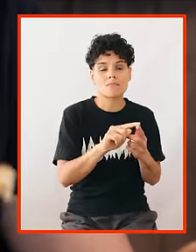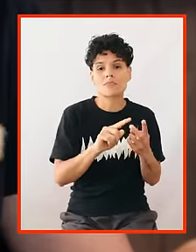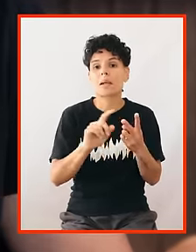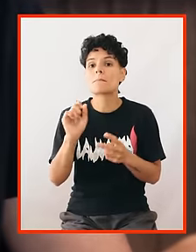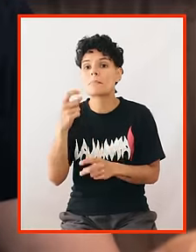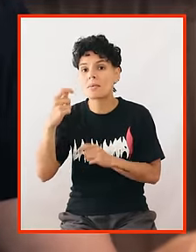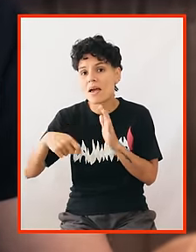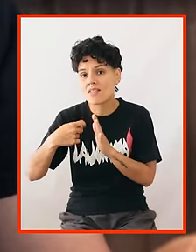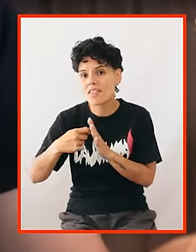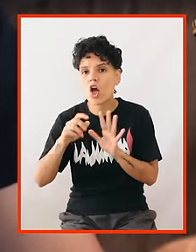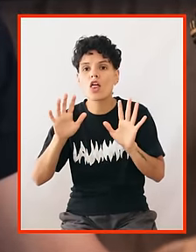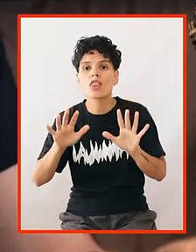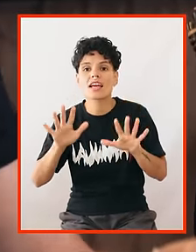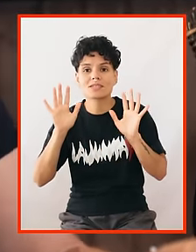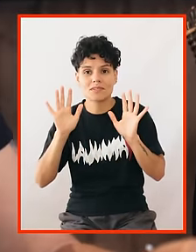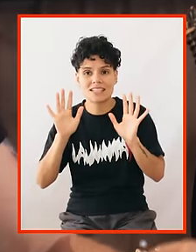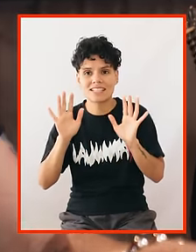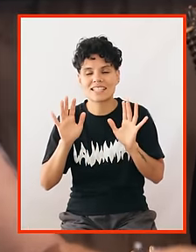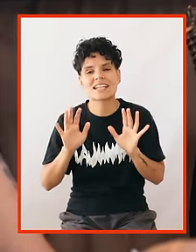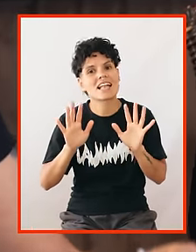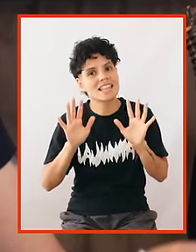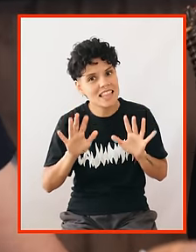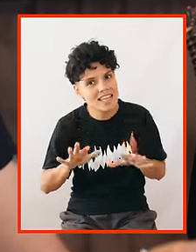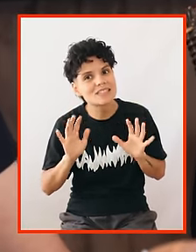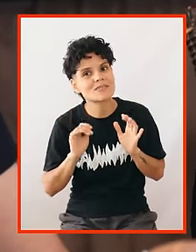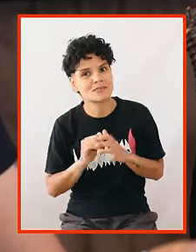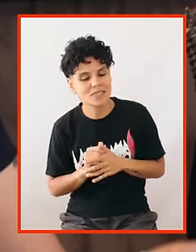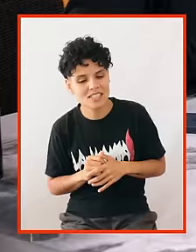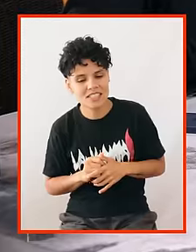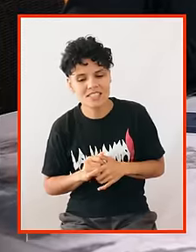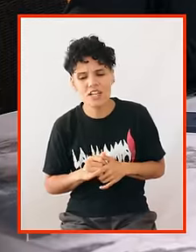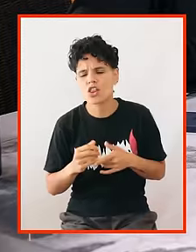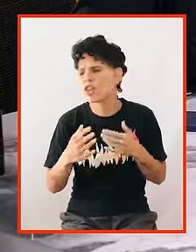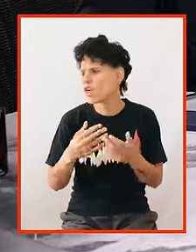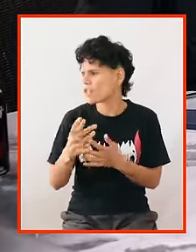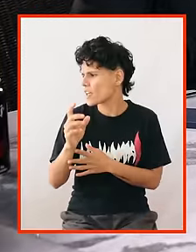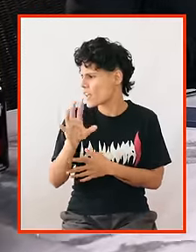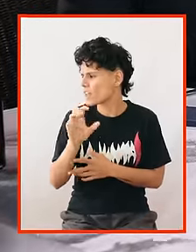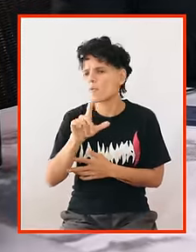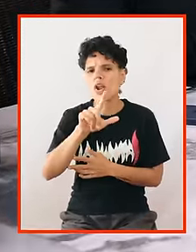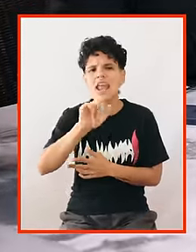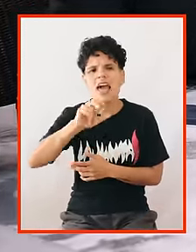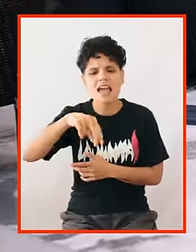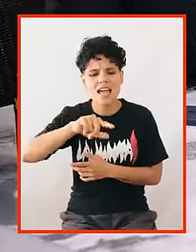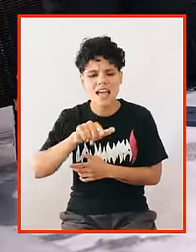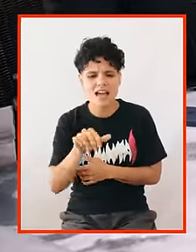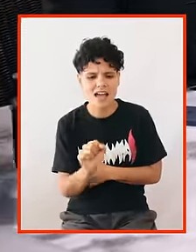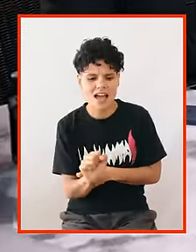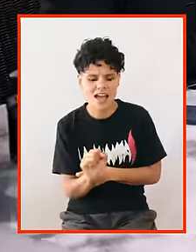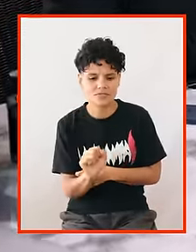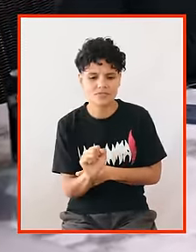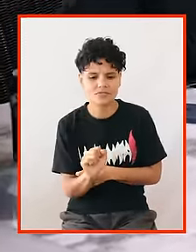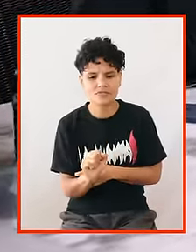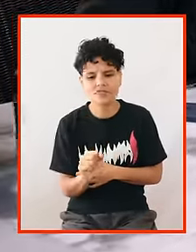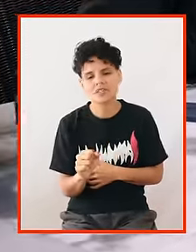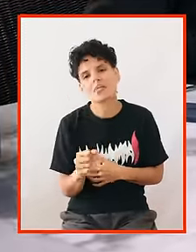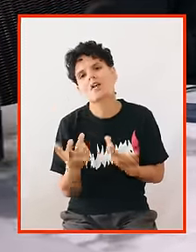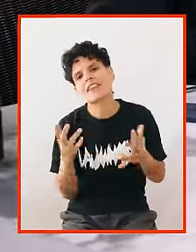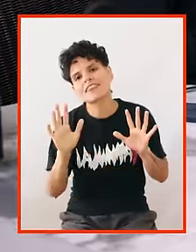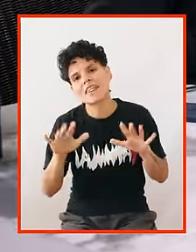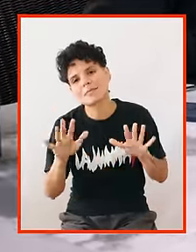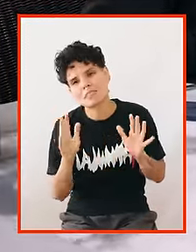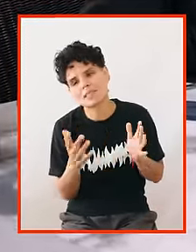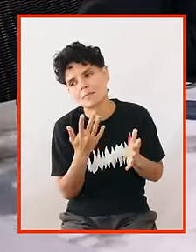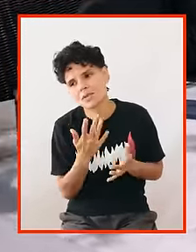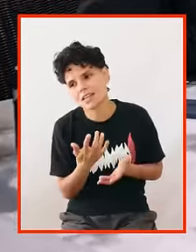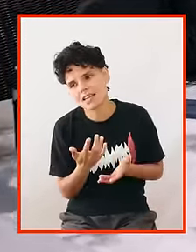costó 10.000 pesos. Fantasías animadas de ayer. Grabado en Lenga. En Lenga. En Lenga, sí. Pero qué bonito. La o sea, costó 10.000 pesos